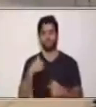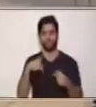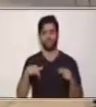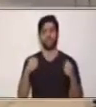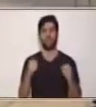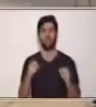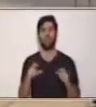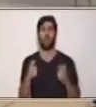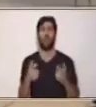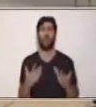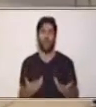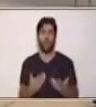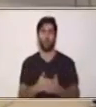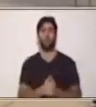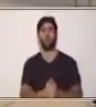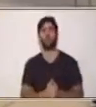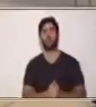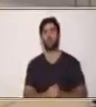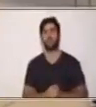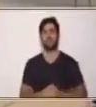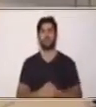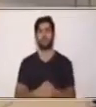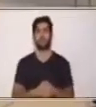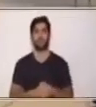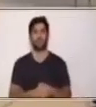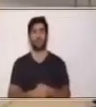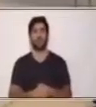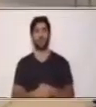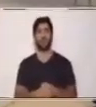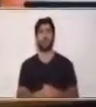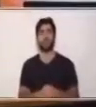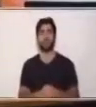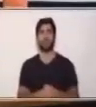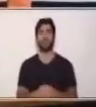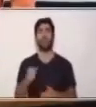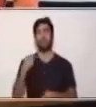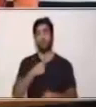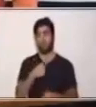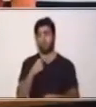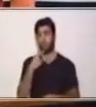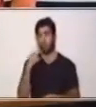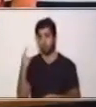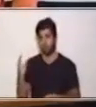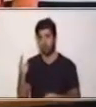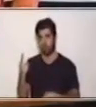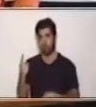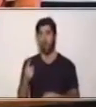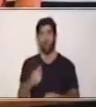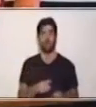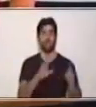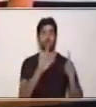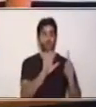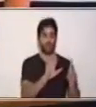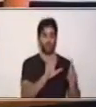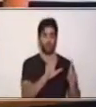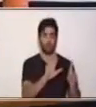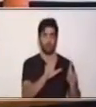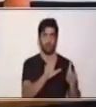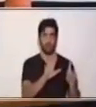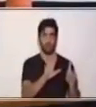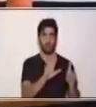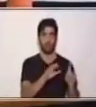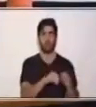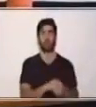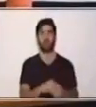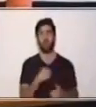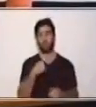voy a trabajar de una manera práctica? Veamos. Yo digo 6. Voy a colocar